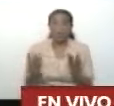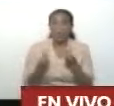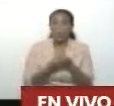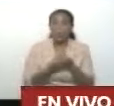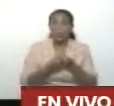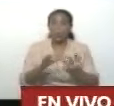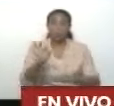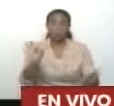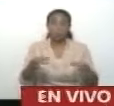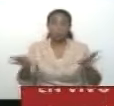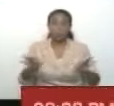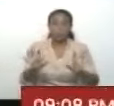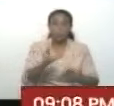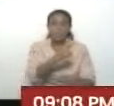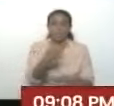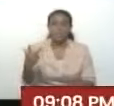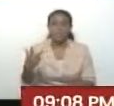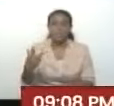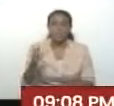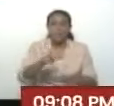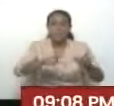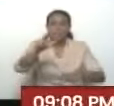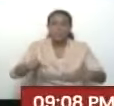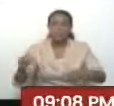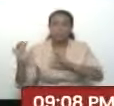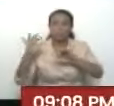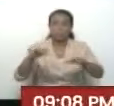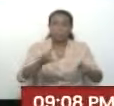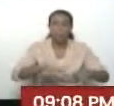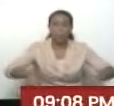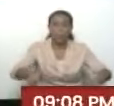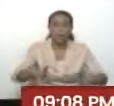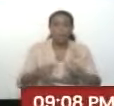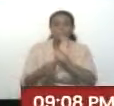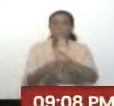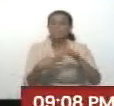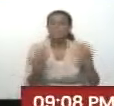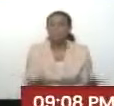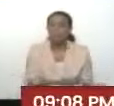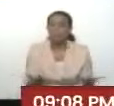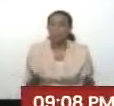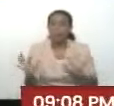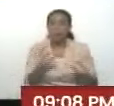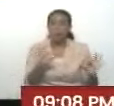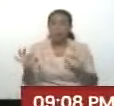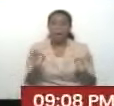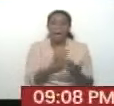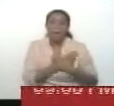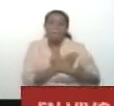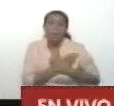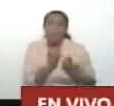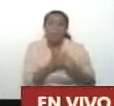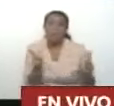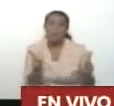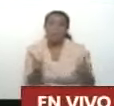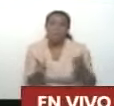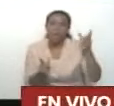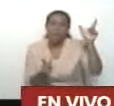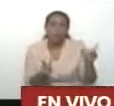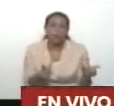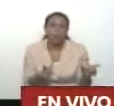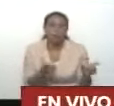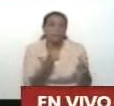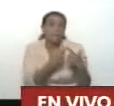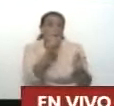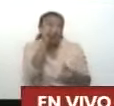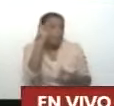nuestros músicos, formamos 23, 24 personas en el espectáculo. Y presentaron entonces la obra Amor y Libertad. Y muy bien, mucho